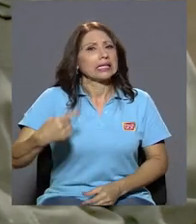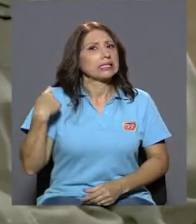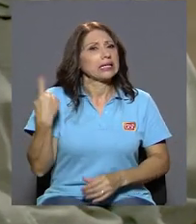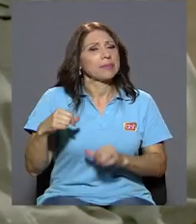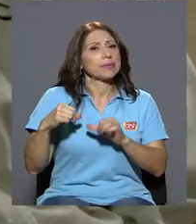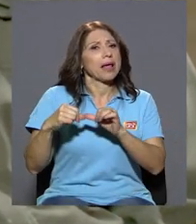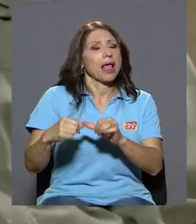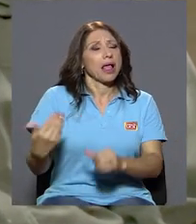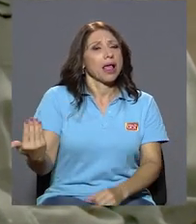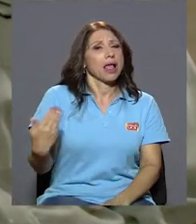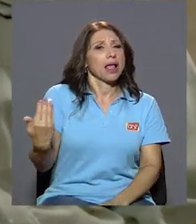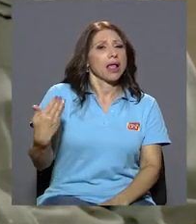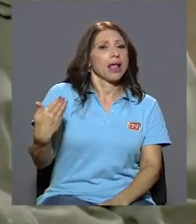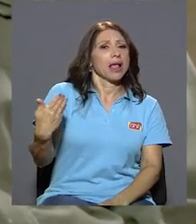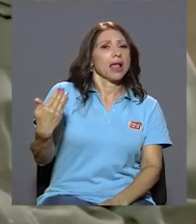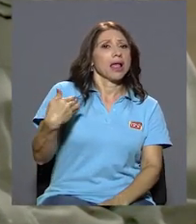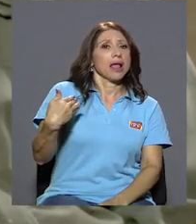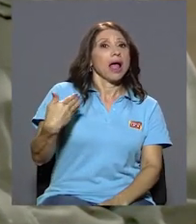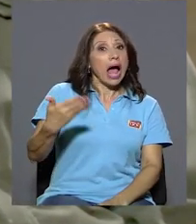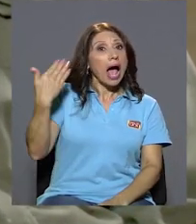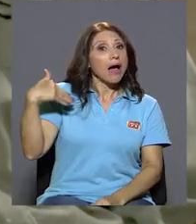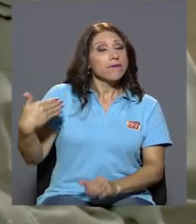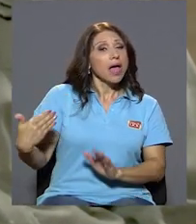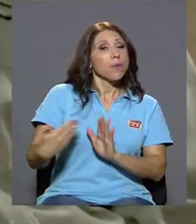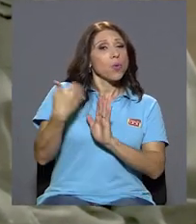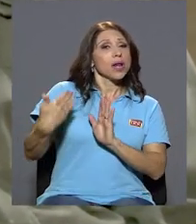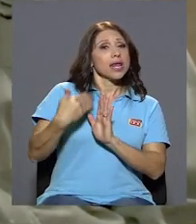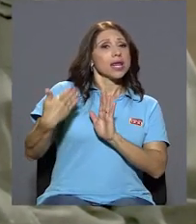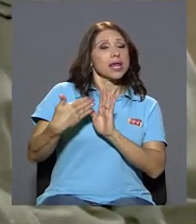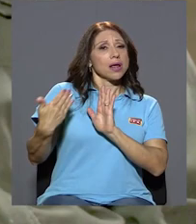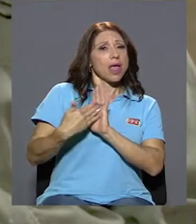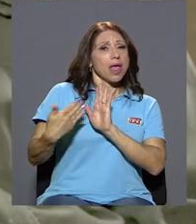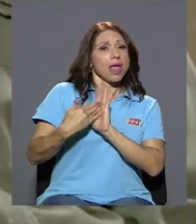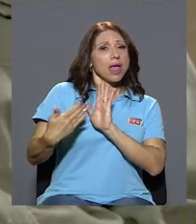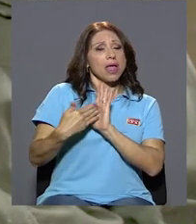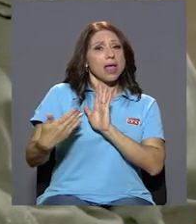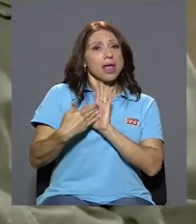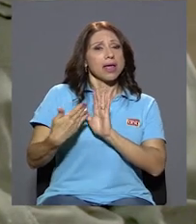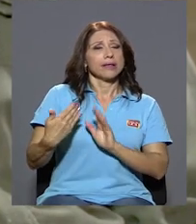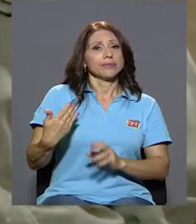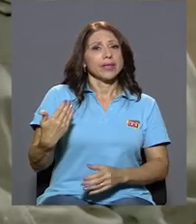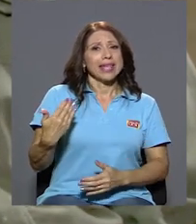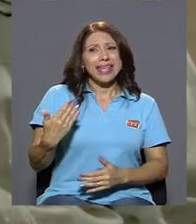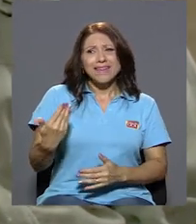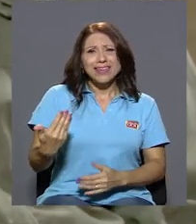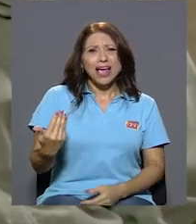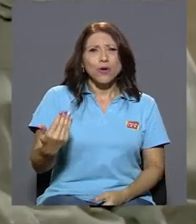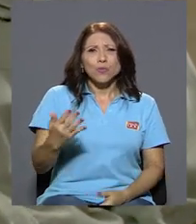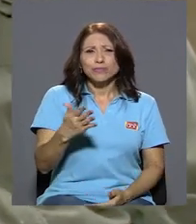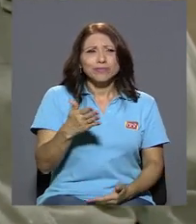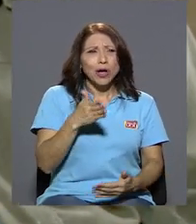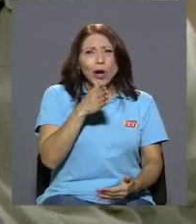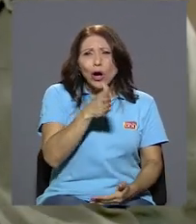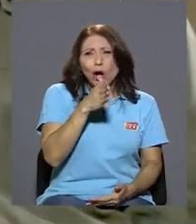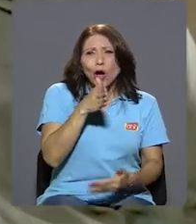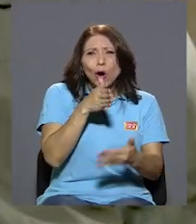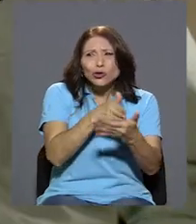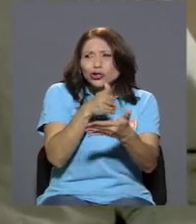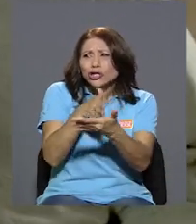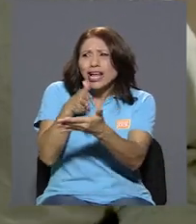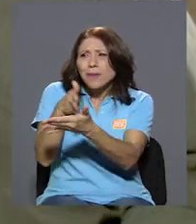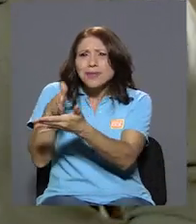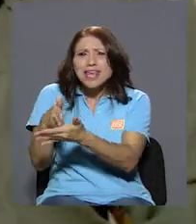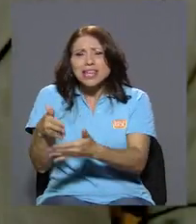constante no era había bullying y había estiramiento de la